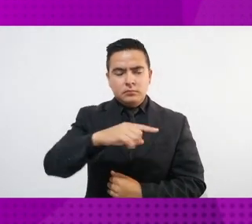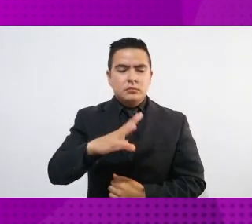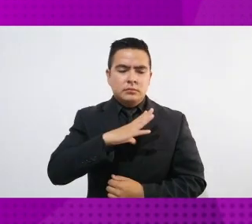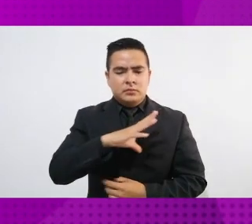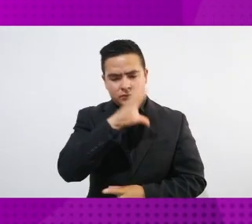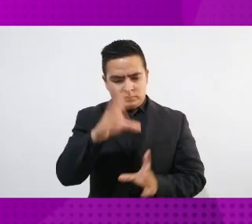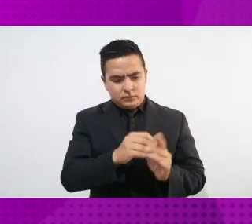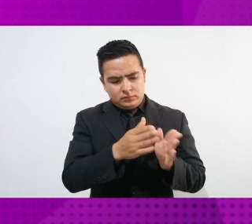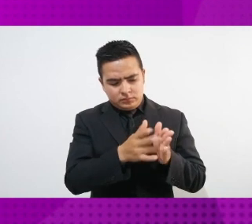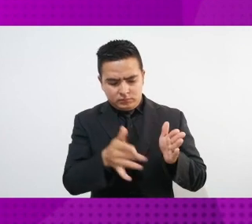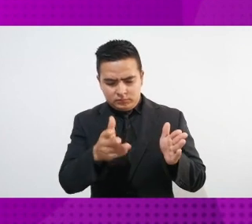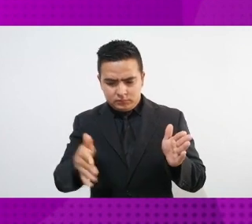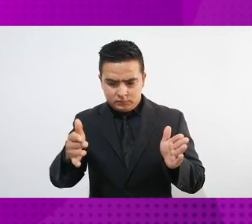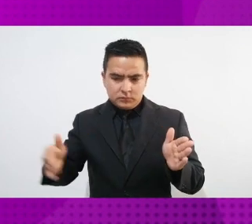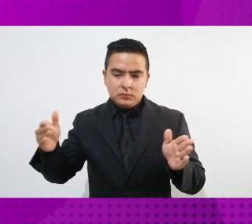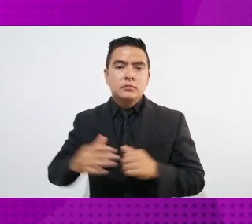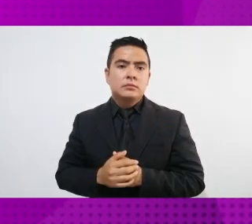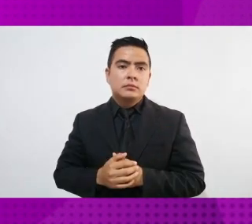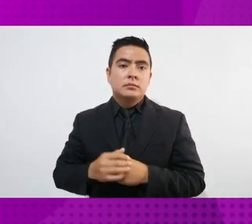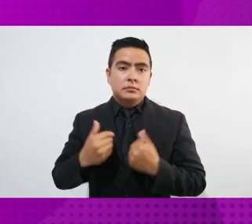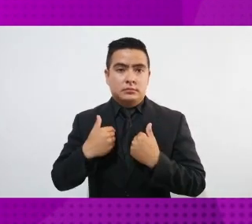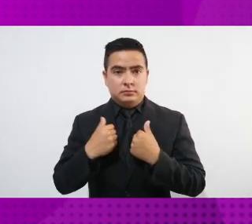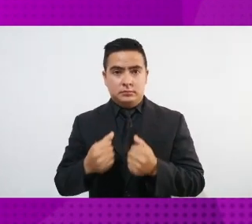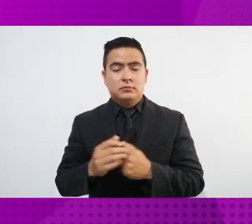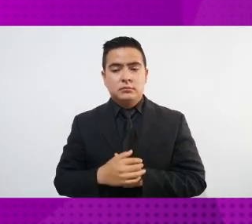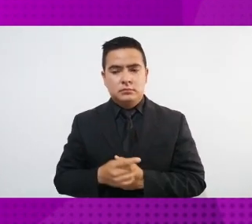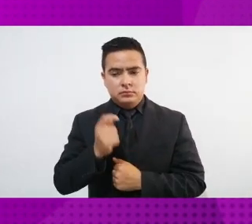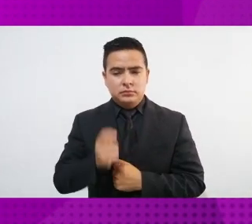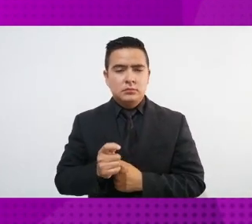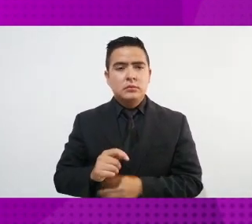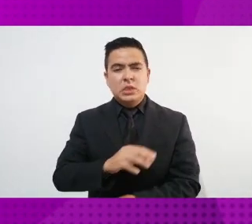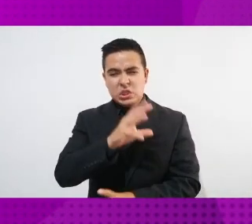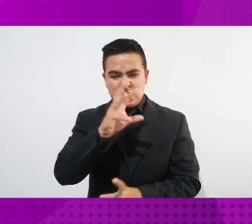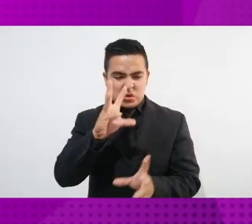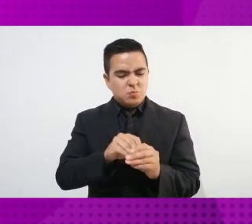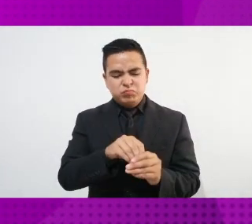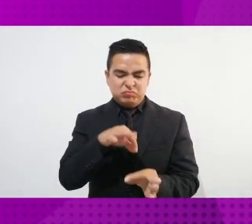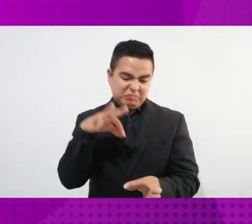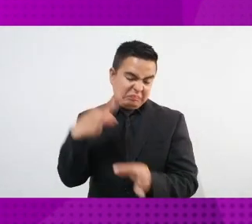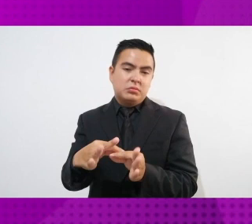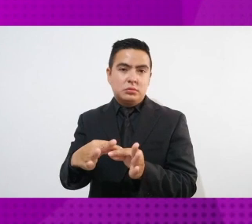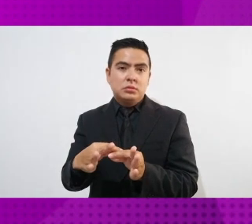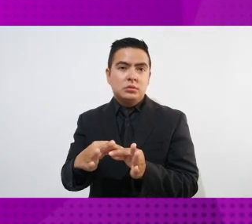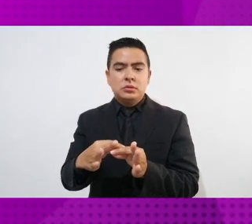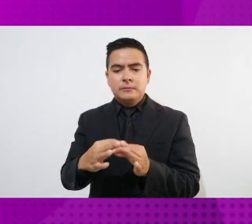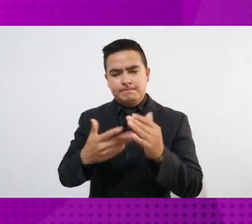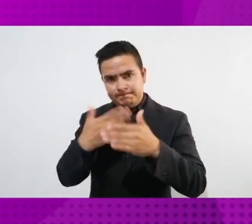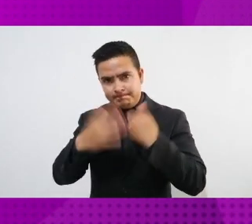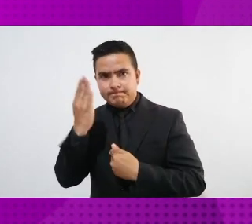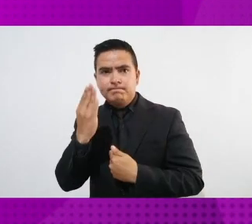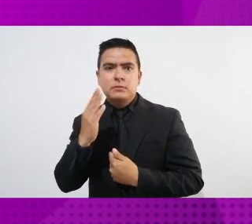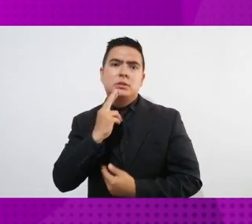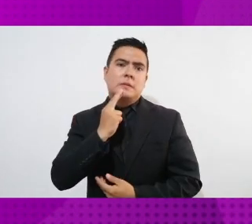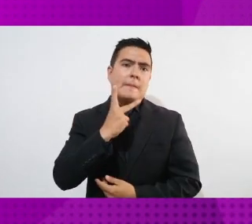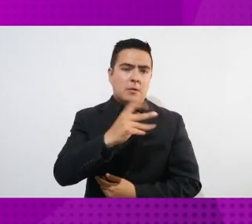los principios que rigen el proceso electoral, que son justamente alcanzar lo más óptimamente posible